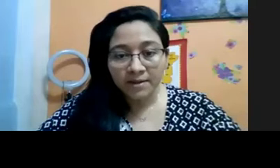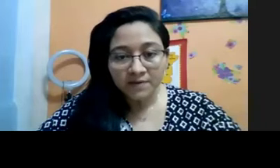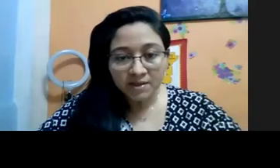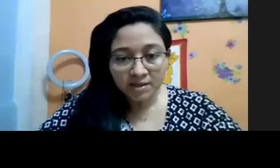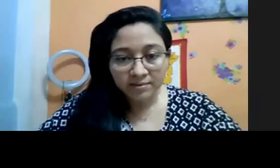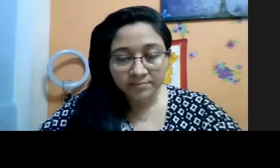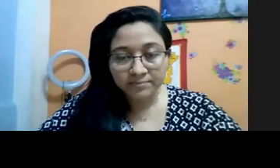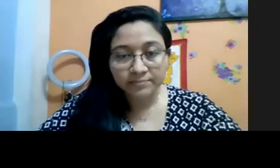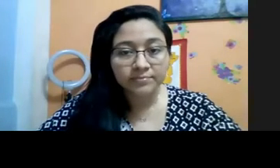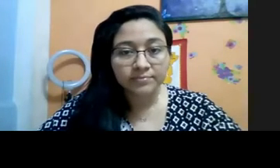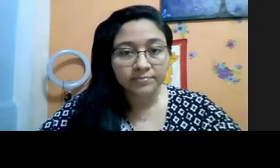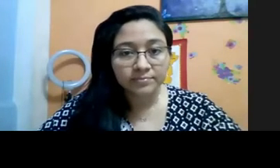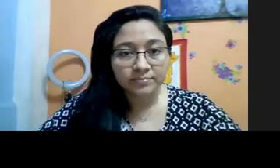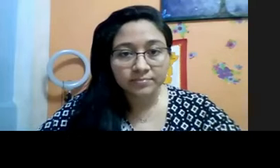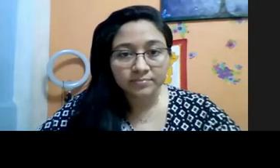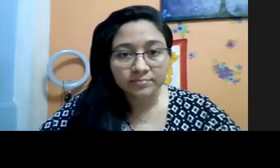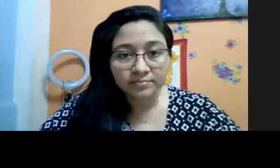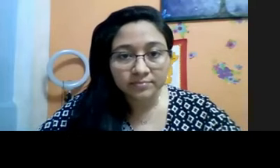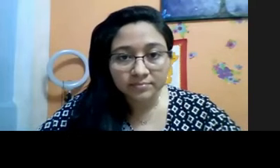A ver qué dice en el chat.